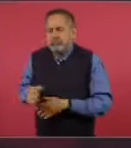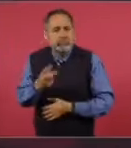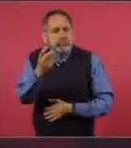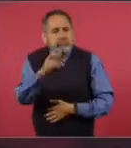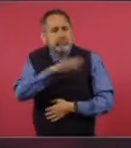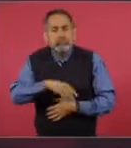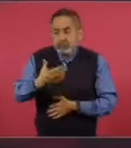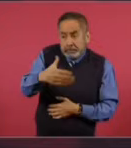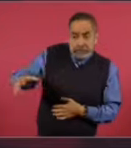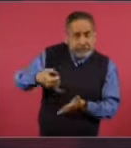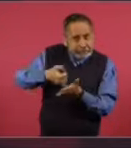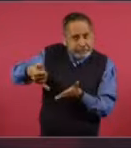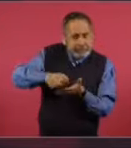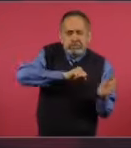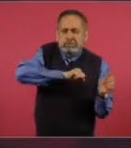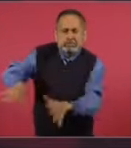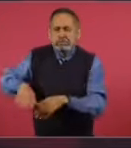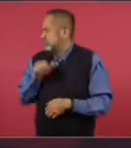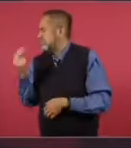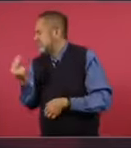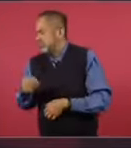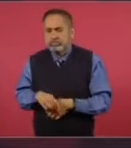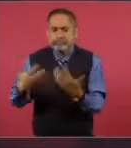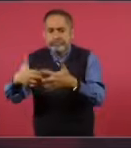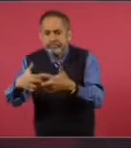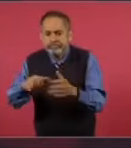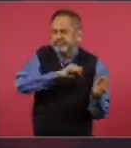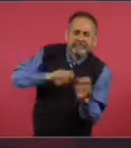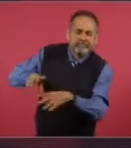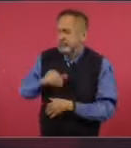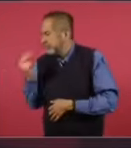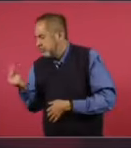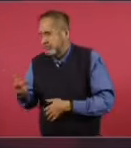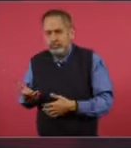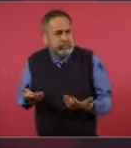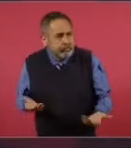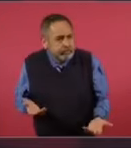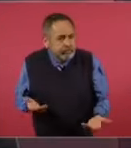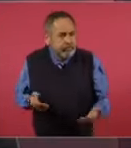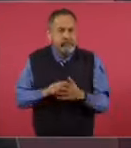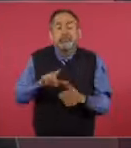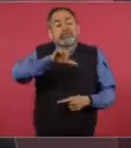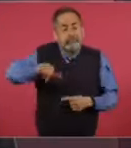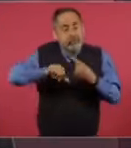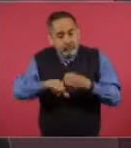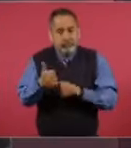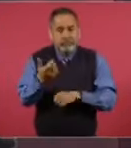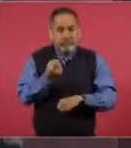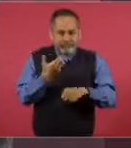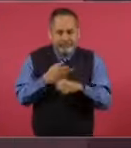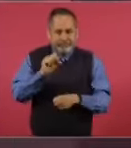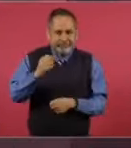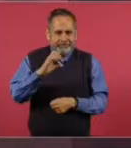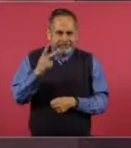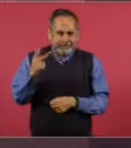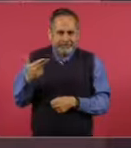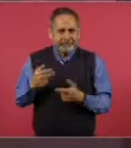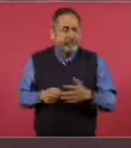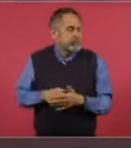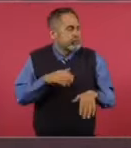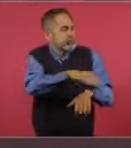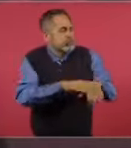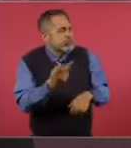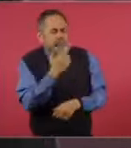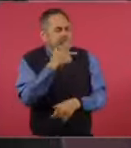el campo y se abandonaron las actividades productivas. Se abandonó la industria. Luego le preguntaron a otro secretario que si cuál era la mejor política industrial